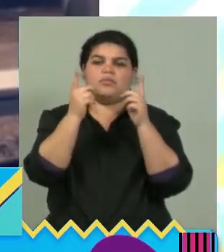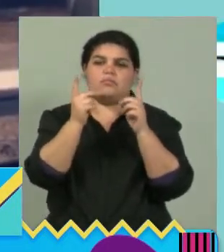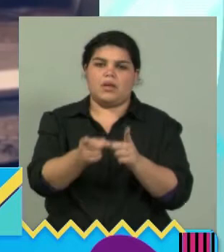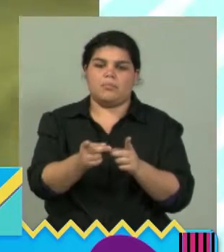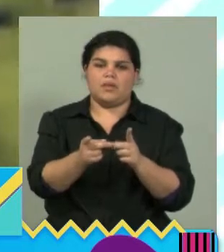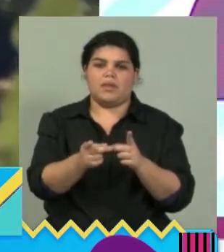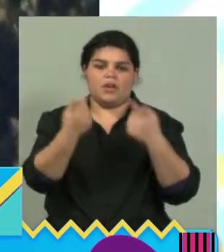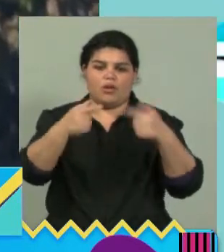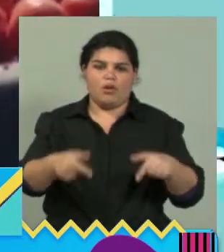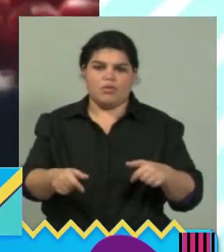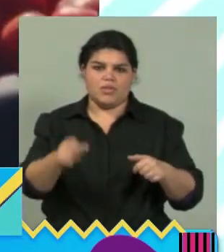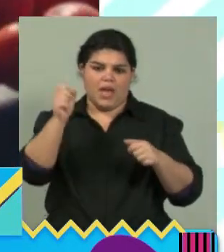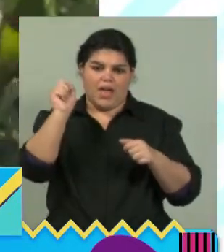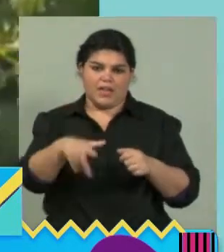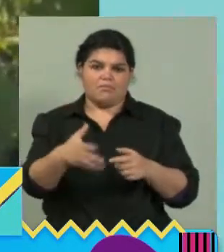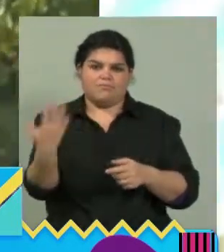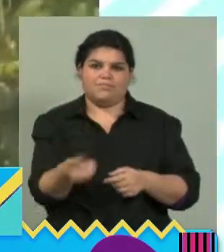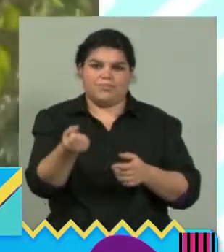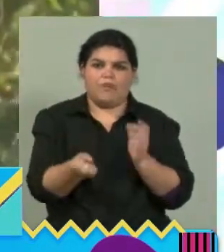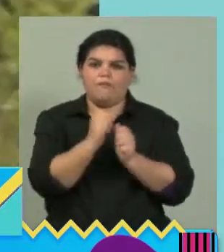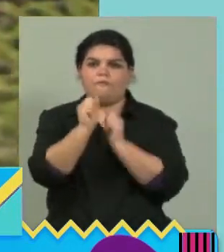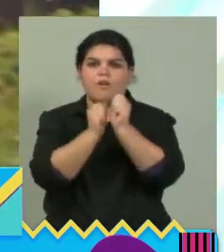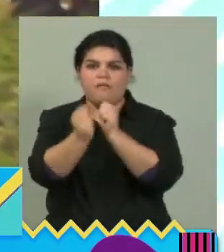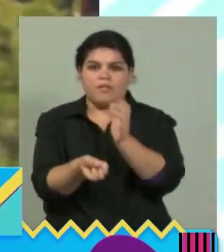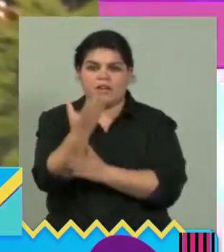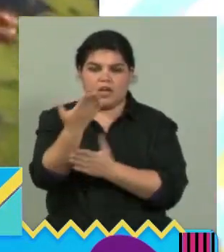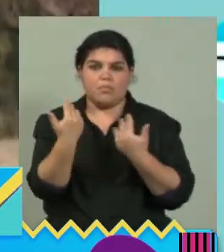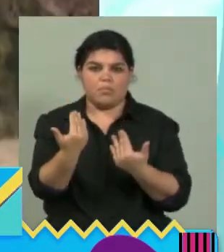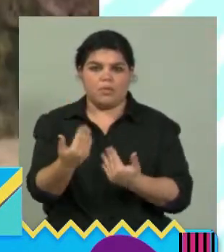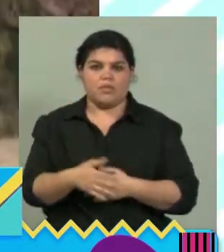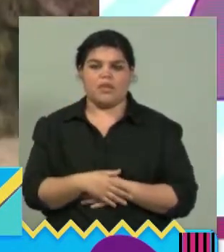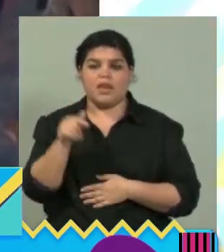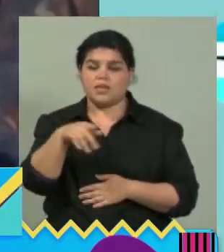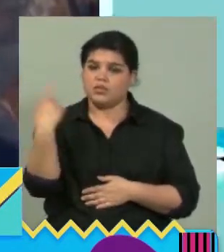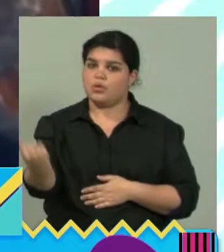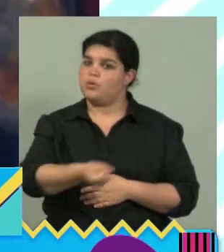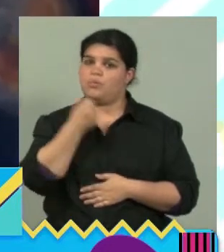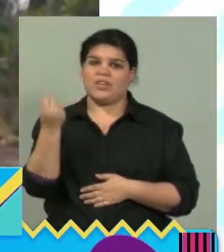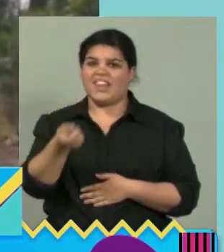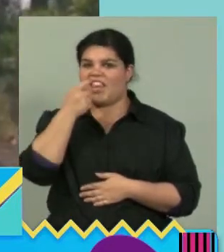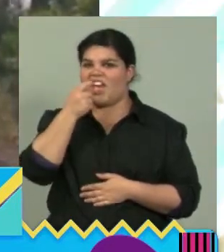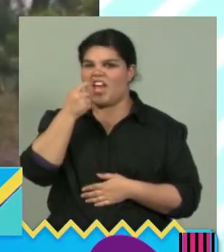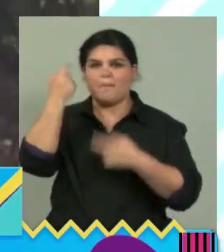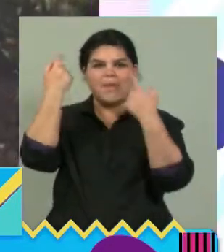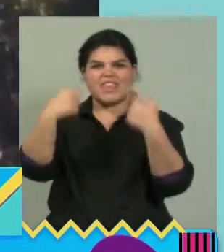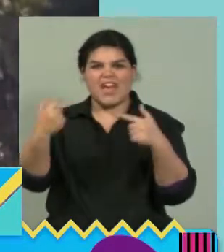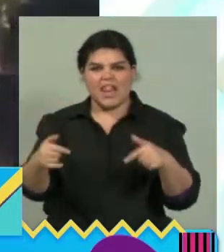en un bien de capital. Entonces, bueno, es esencial para nosotros tener la disponibilidad de